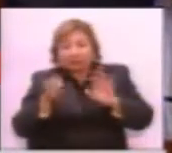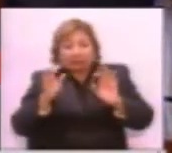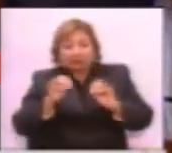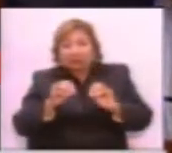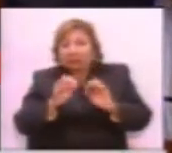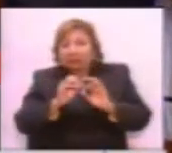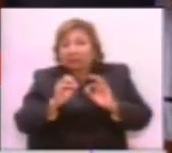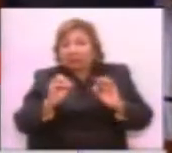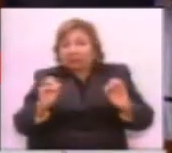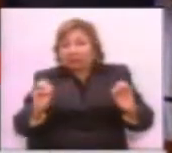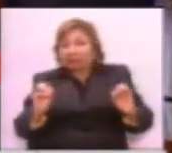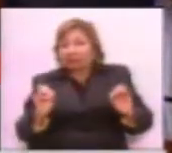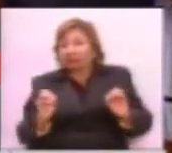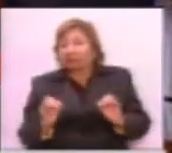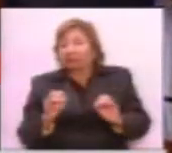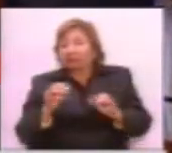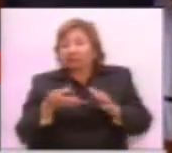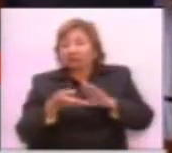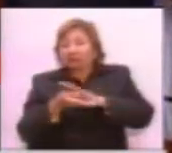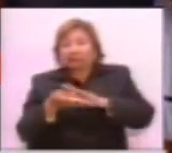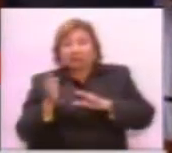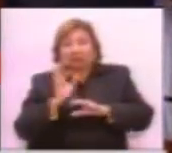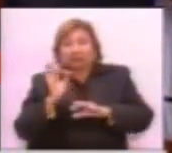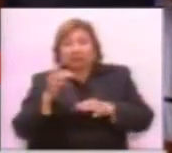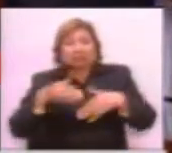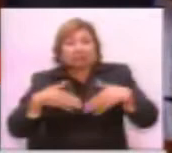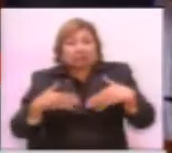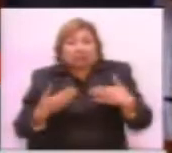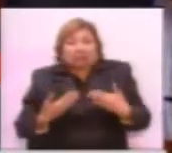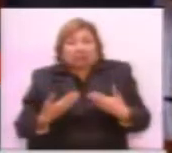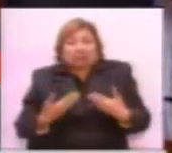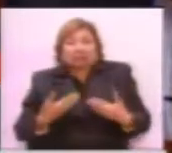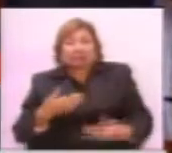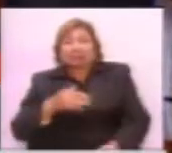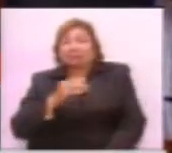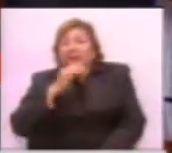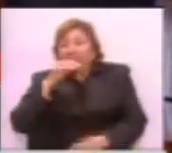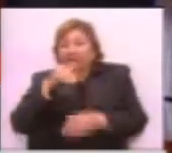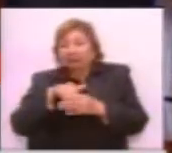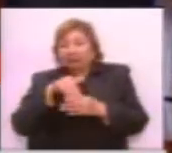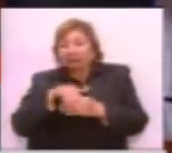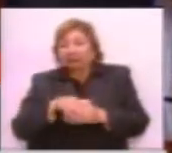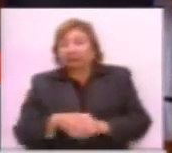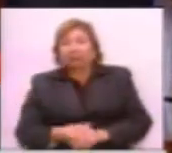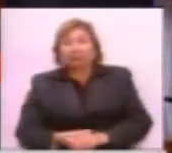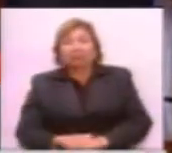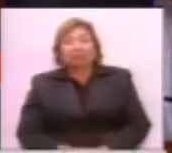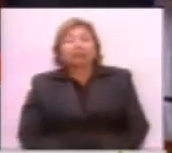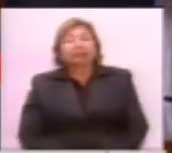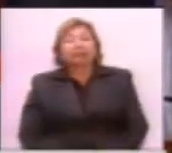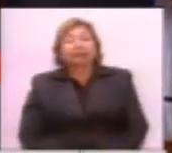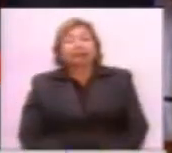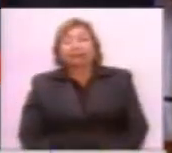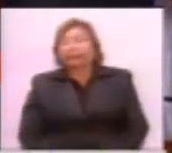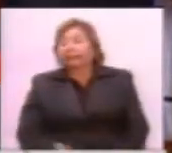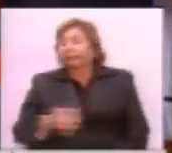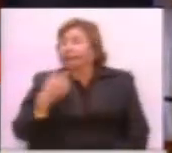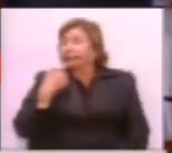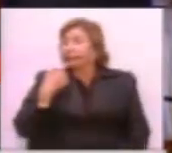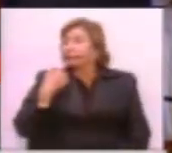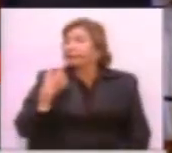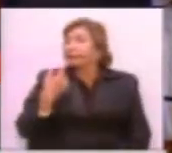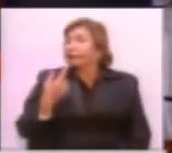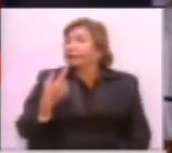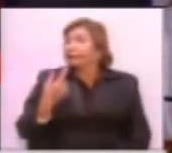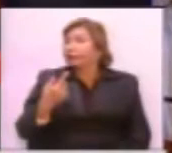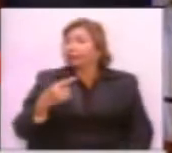nada, que los lavadores de dinero no pueden ser candidatos a cargos de elección popular. Es decir,